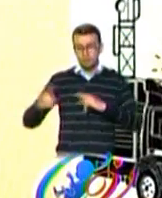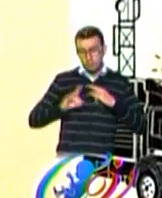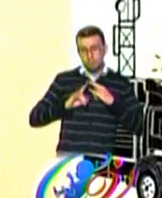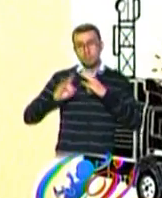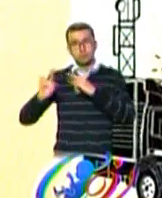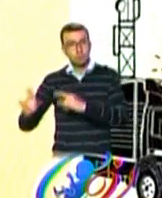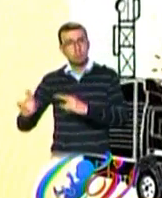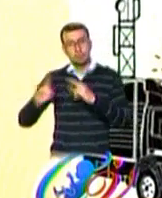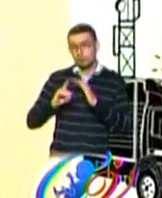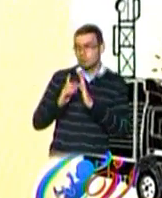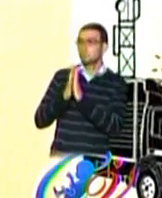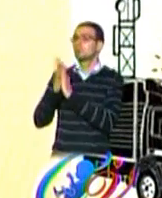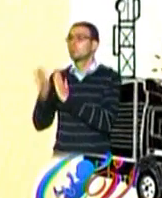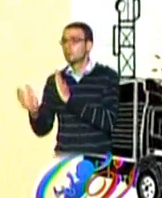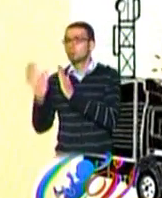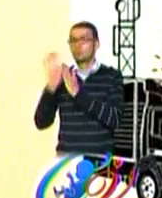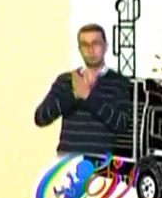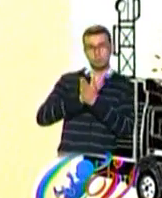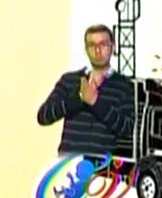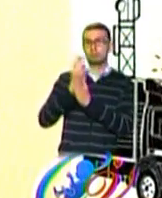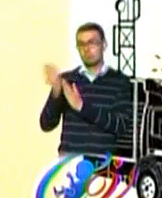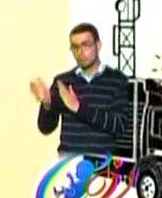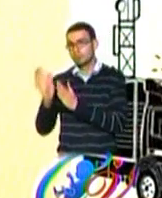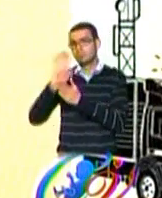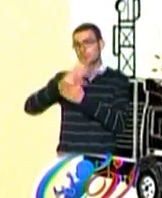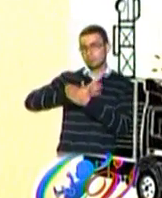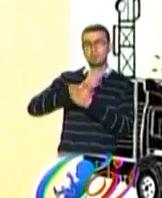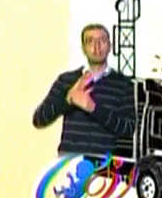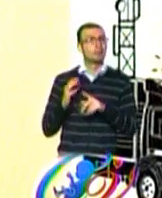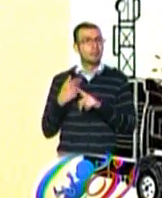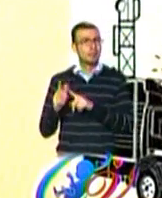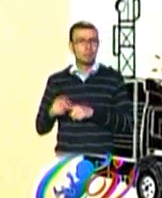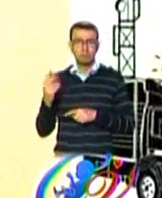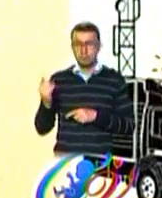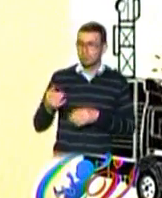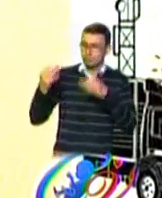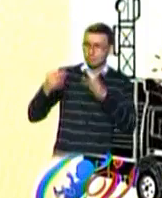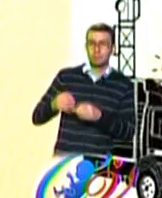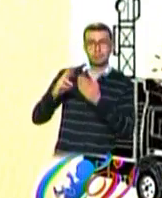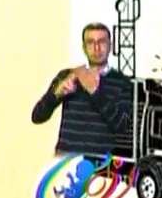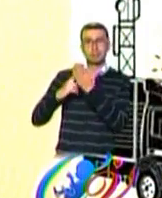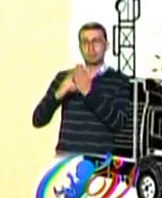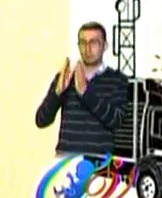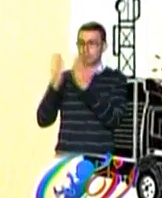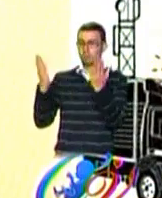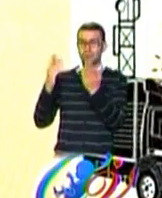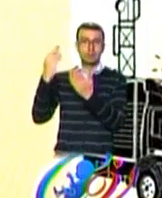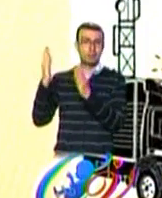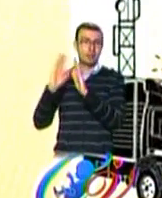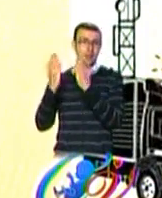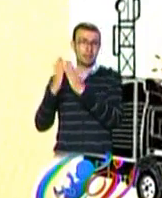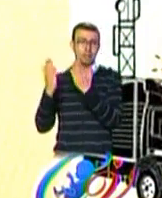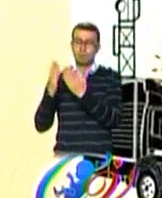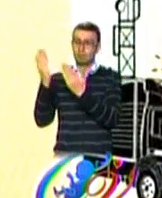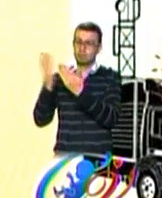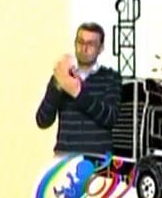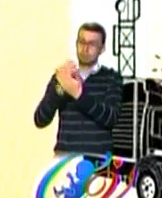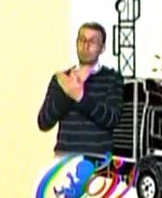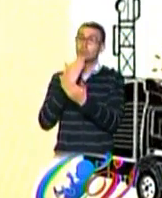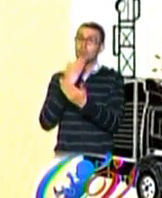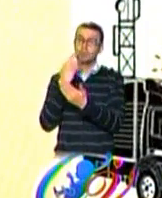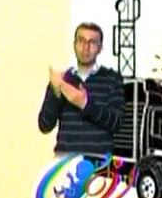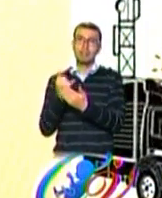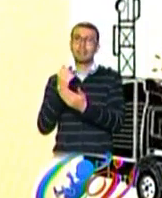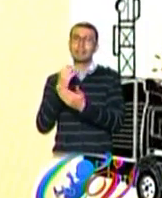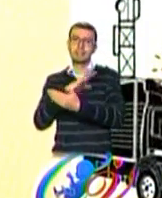información. Hay libros que han descrito muy bien procesos patológicos como la leucemia y